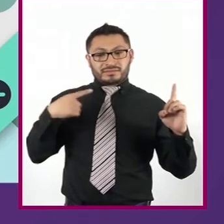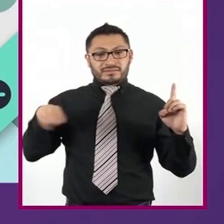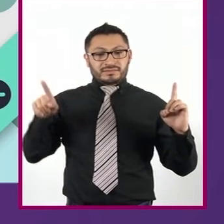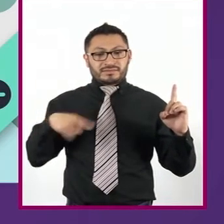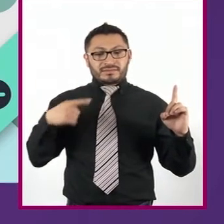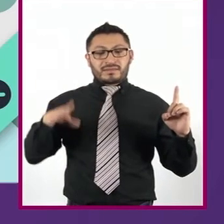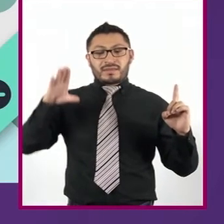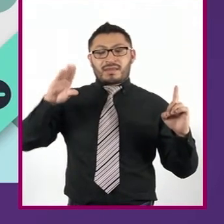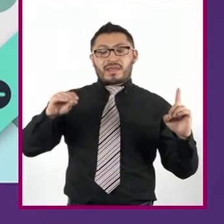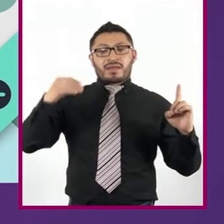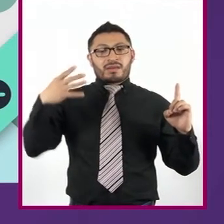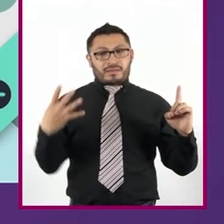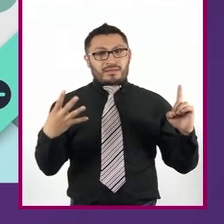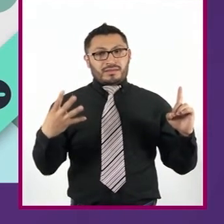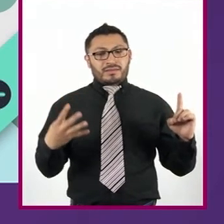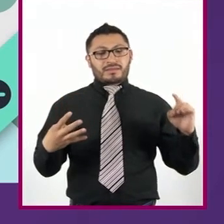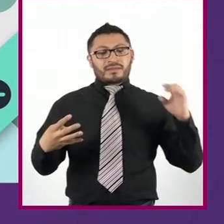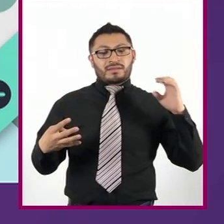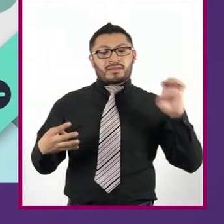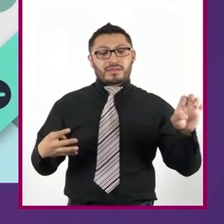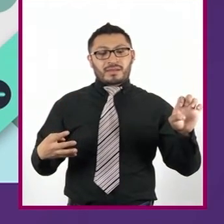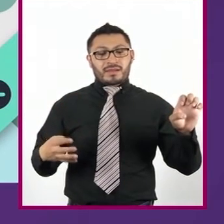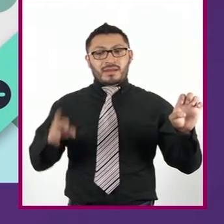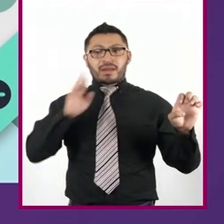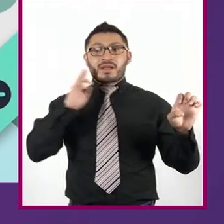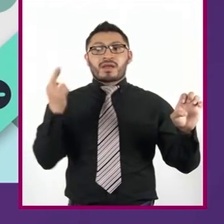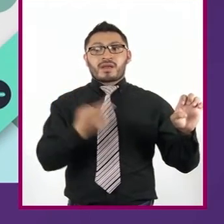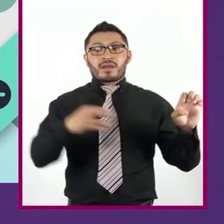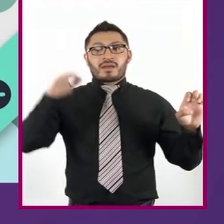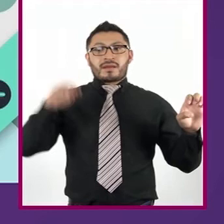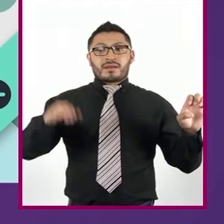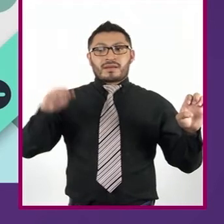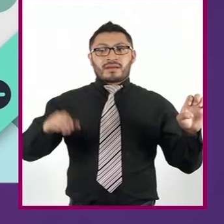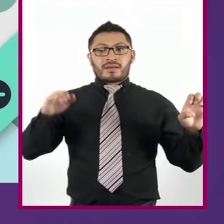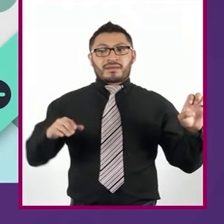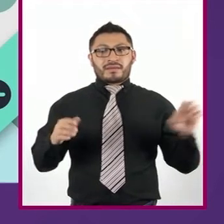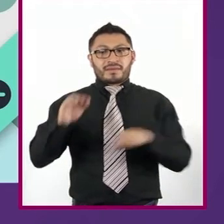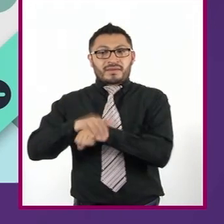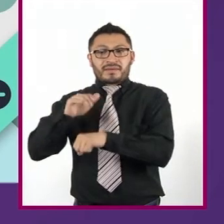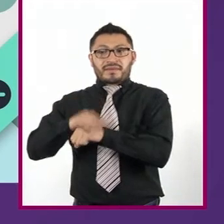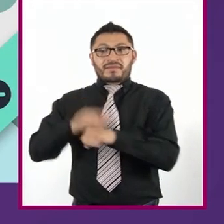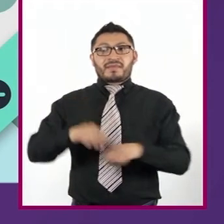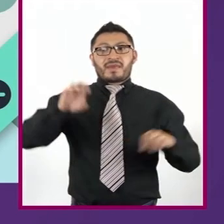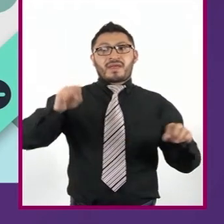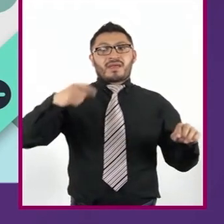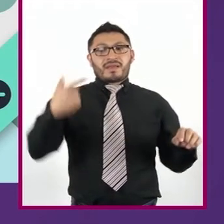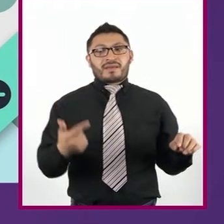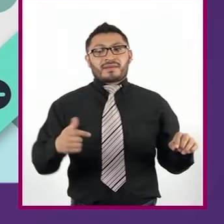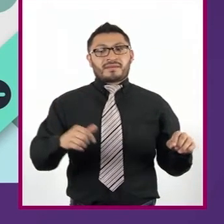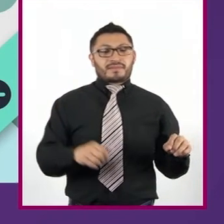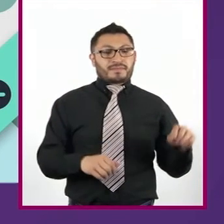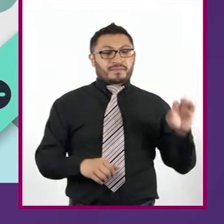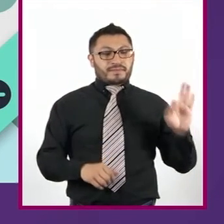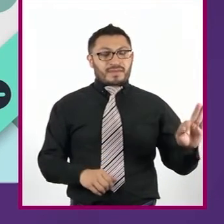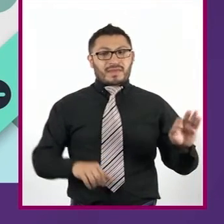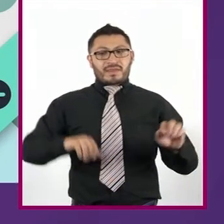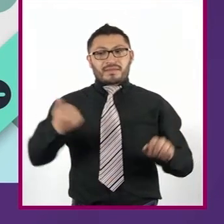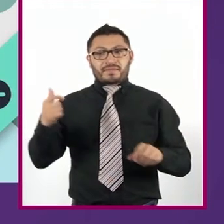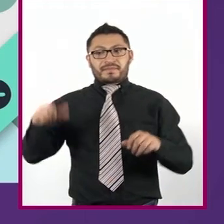música, 94. Inciso E, reunirte con tus amigos, 67. Y otras actividades,